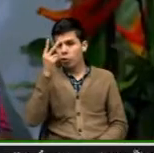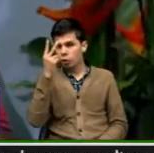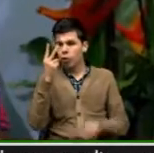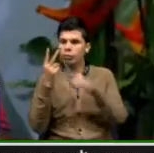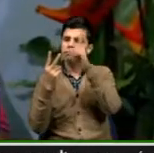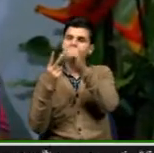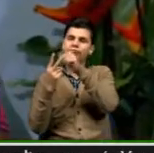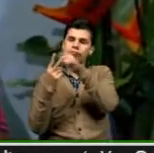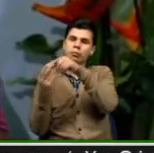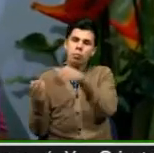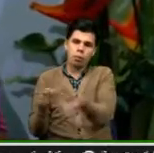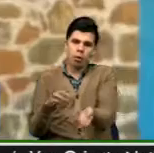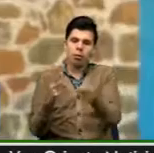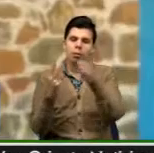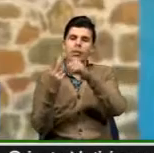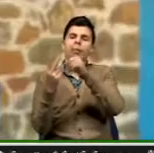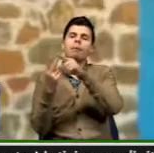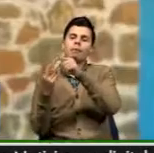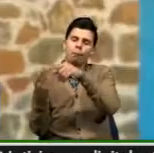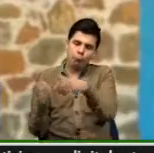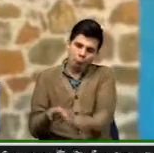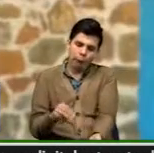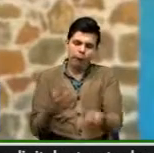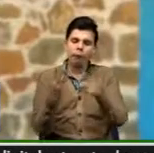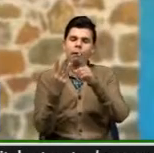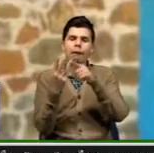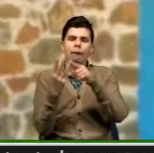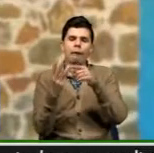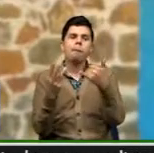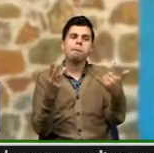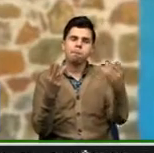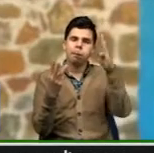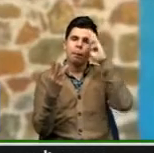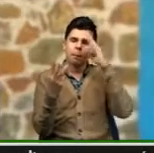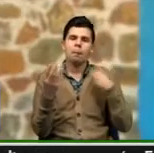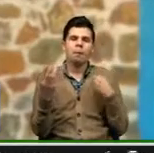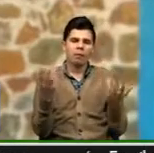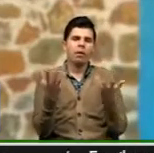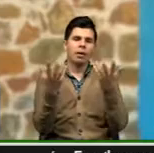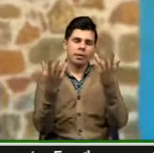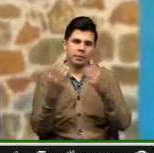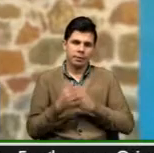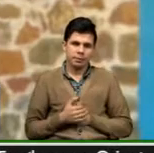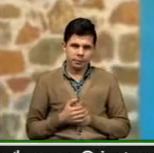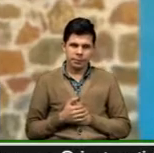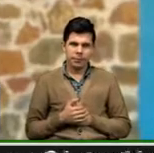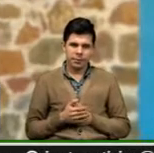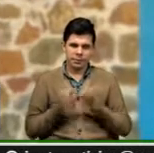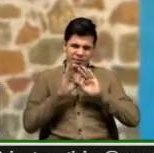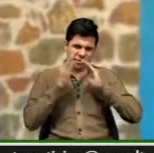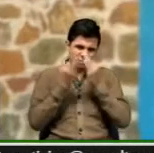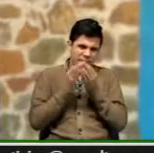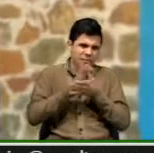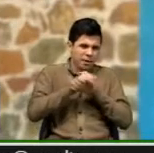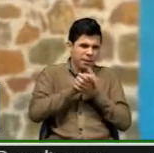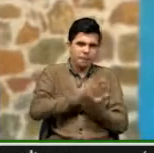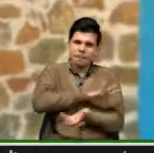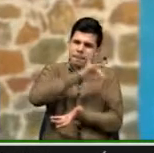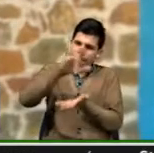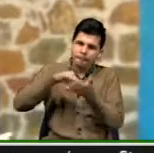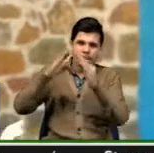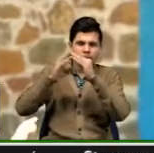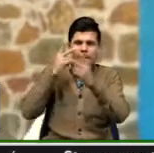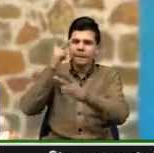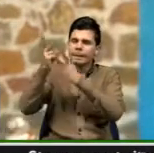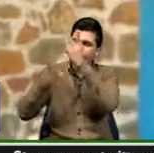varón aún continúa en la institución de varios allegados y conocidos de jesús antonio han llegado justamente a la casa